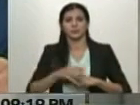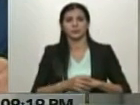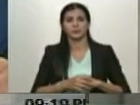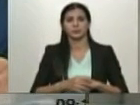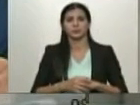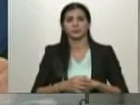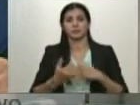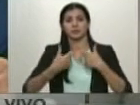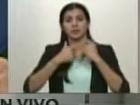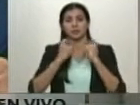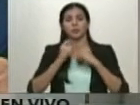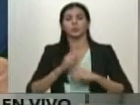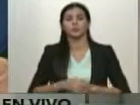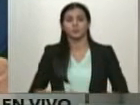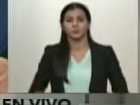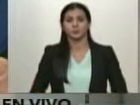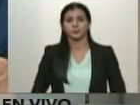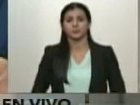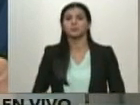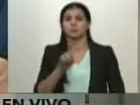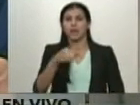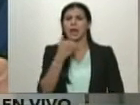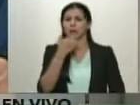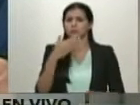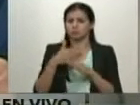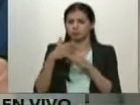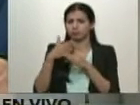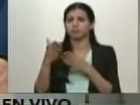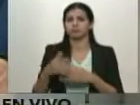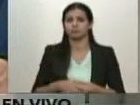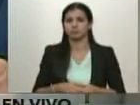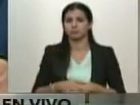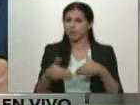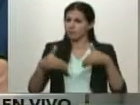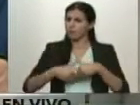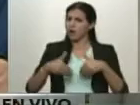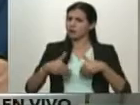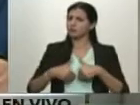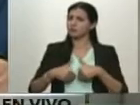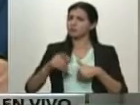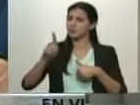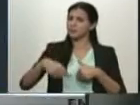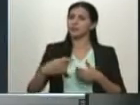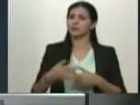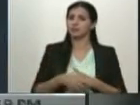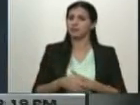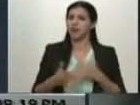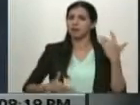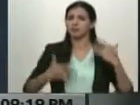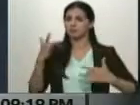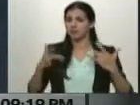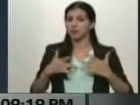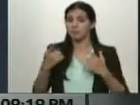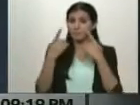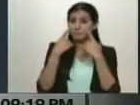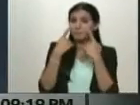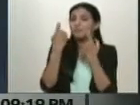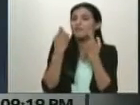Yo quisiera que Aristóbulo también compartiera lo que es el esfuerzo y sobre todo las actividades